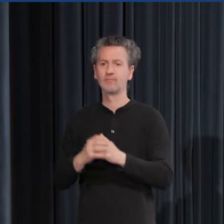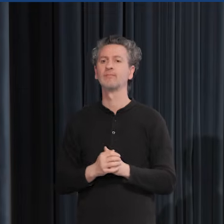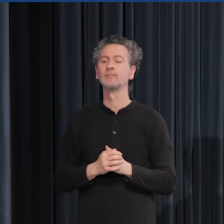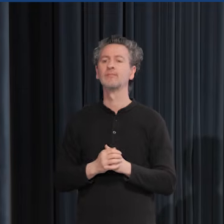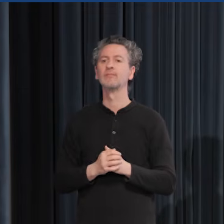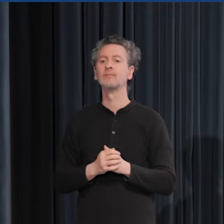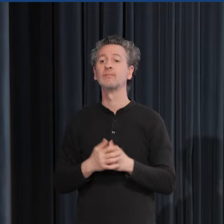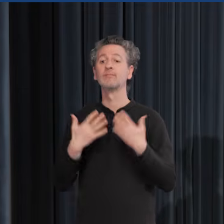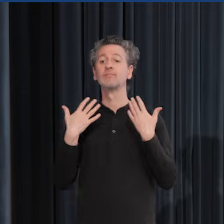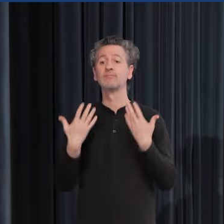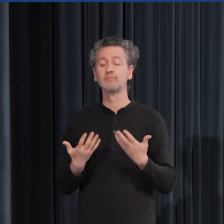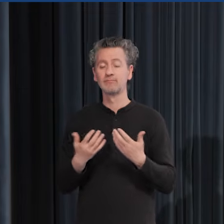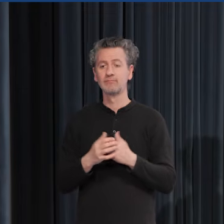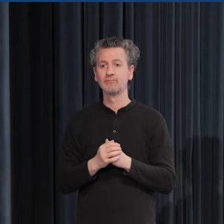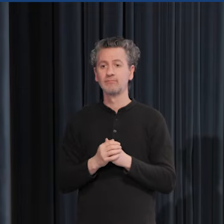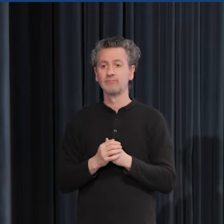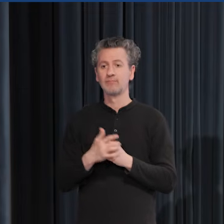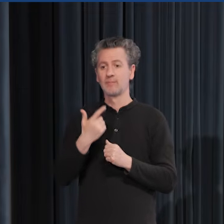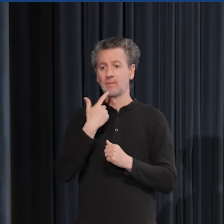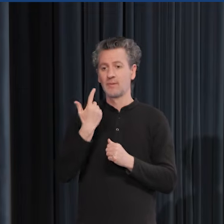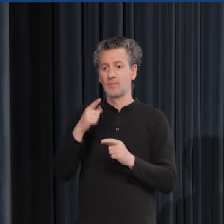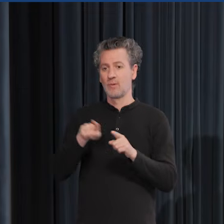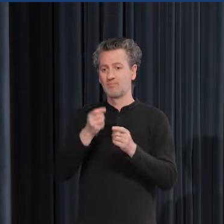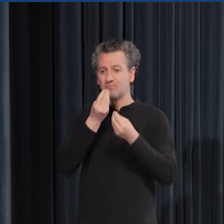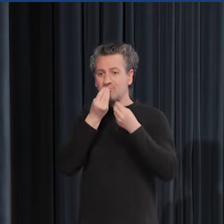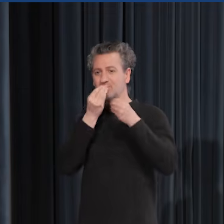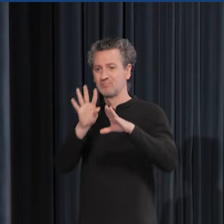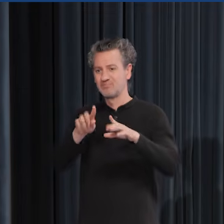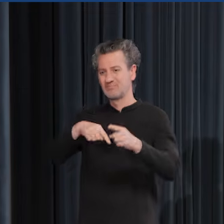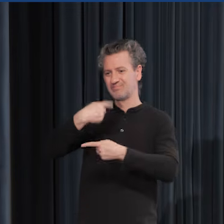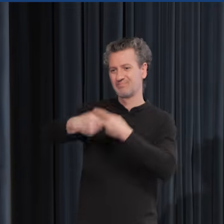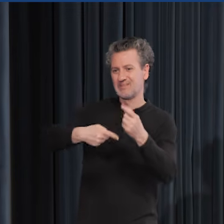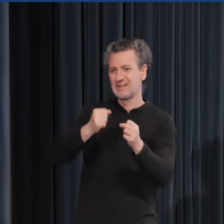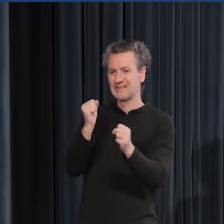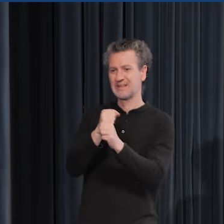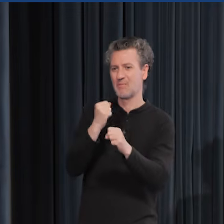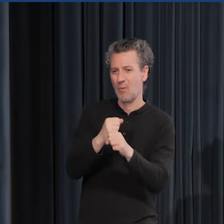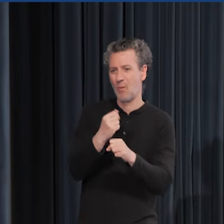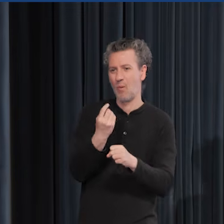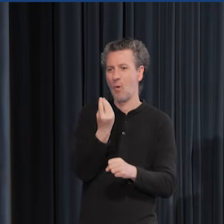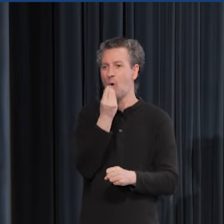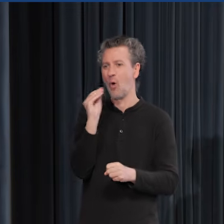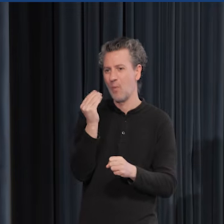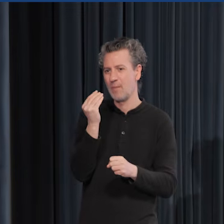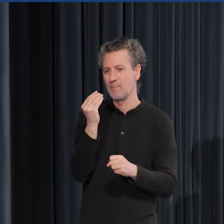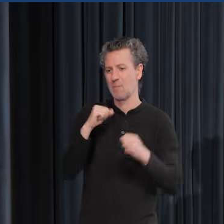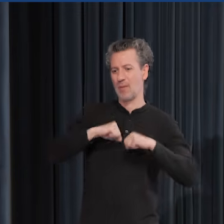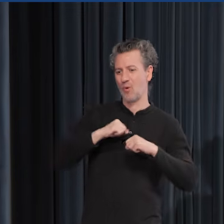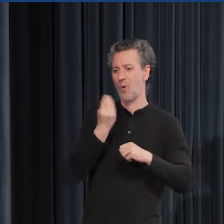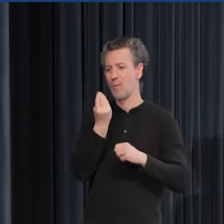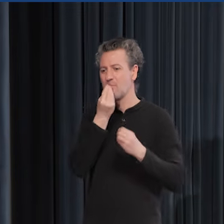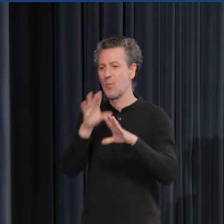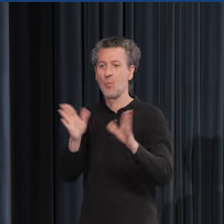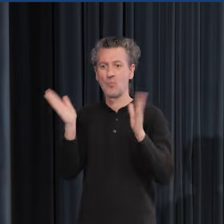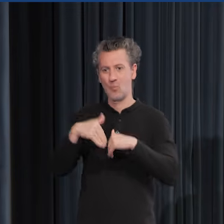Y esto incorporado a la falta de relevo generacional que habéis mencionado y la falta de mano de